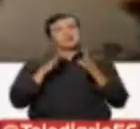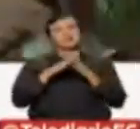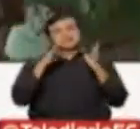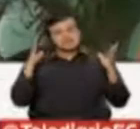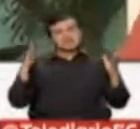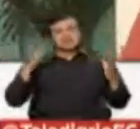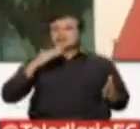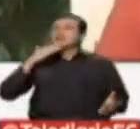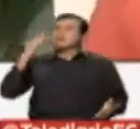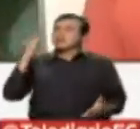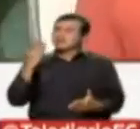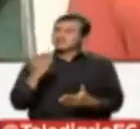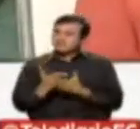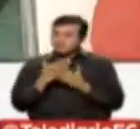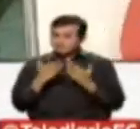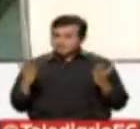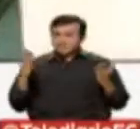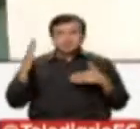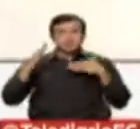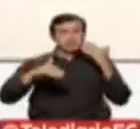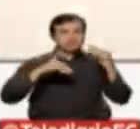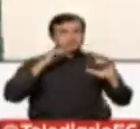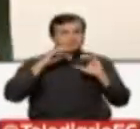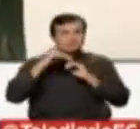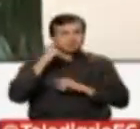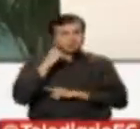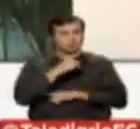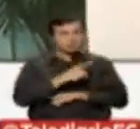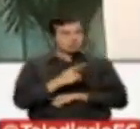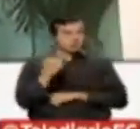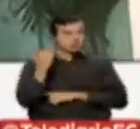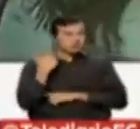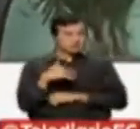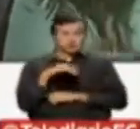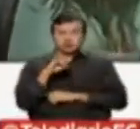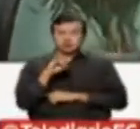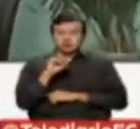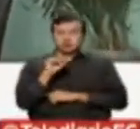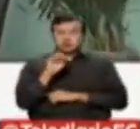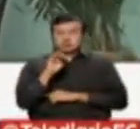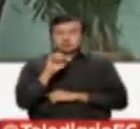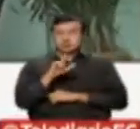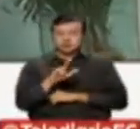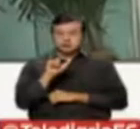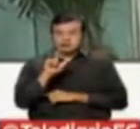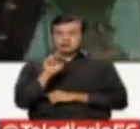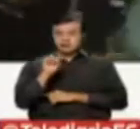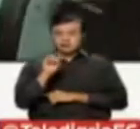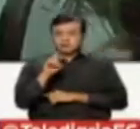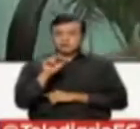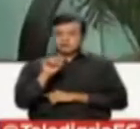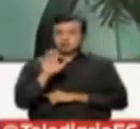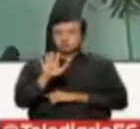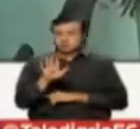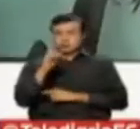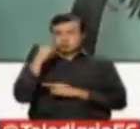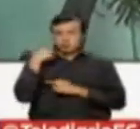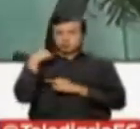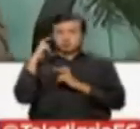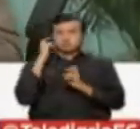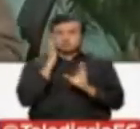gracias mercedes más adelante voy a estar conversando también con isabel almeida quien está en el cargo de la parte